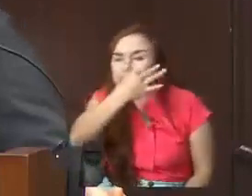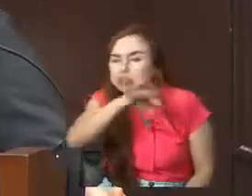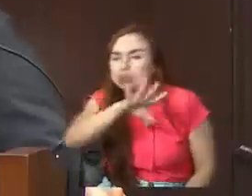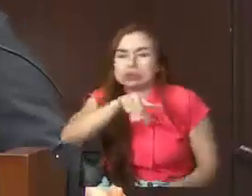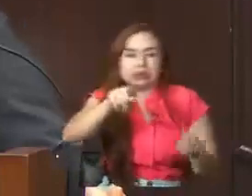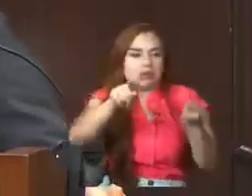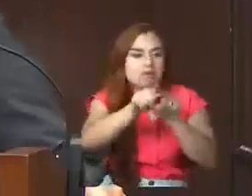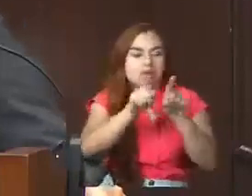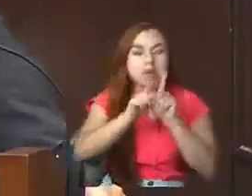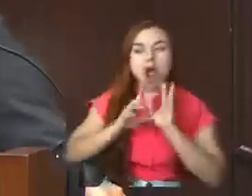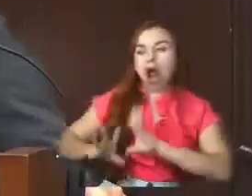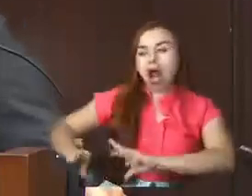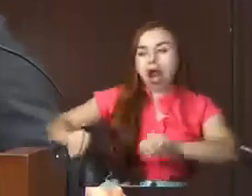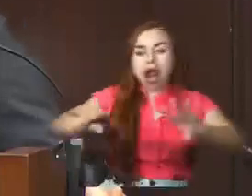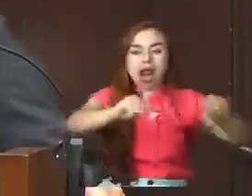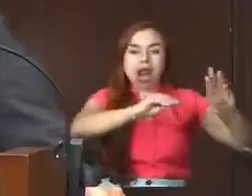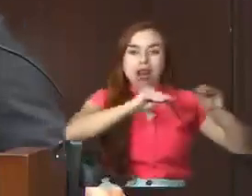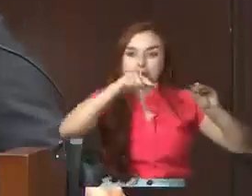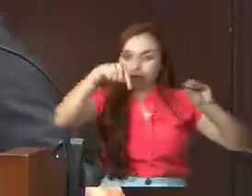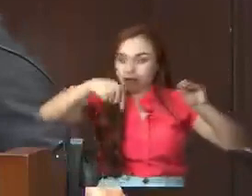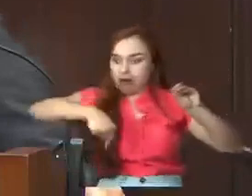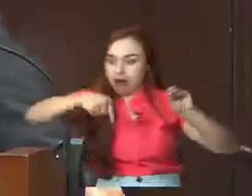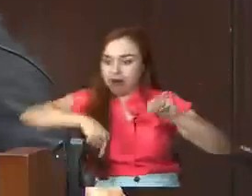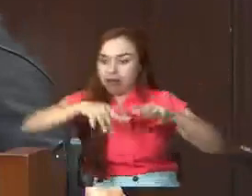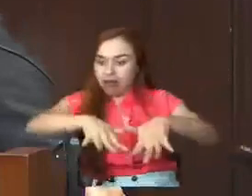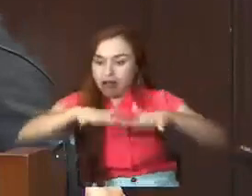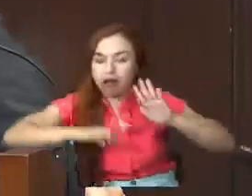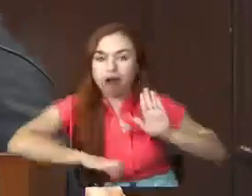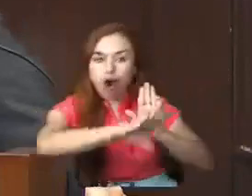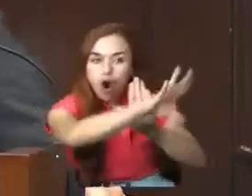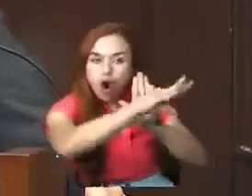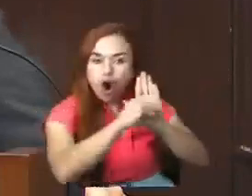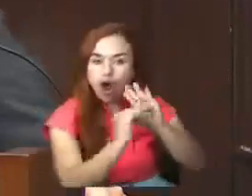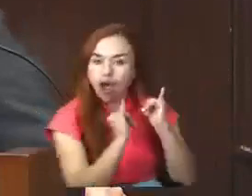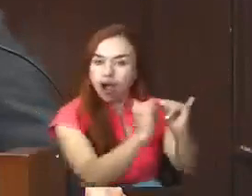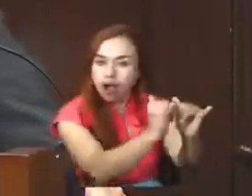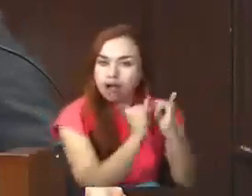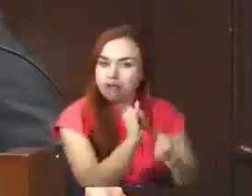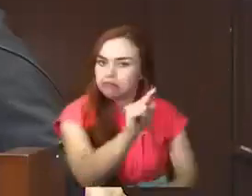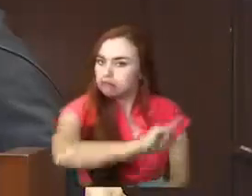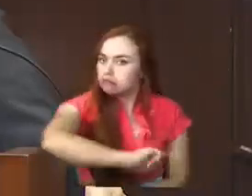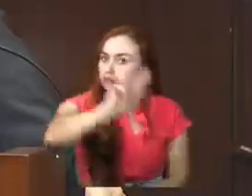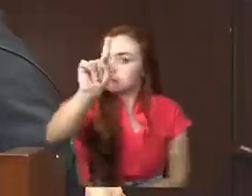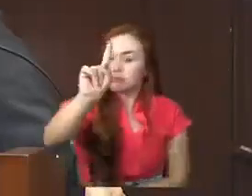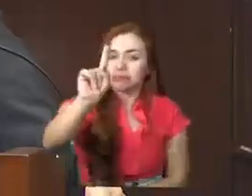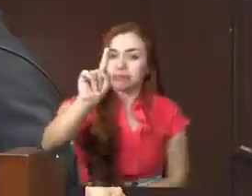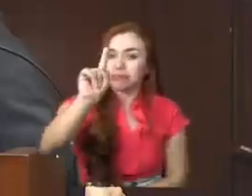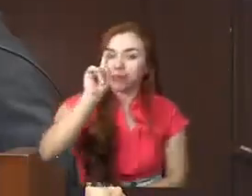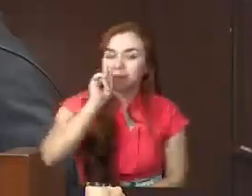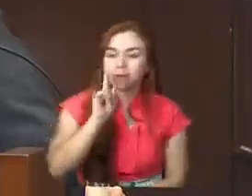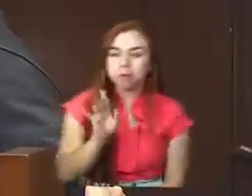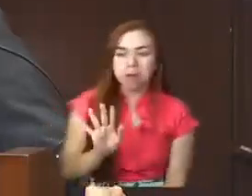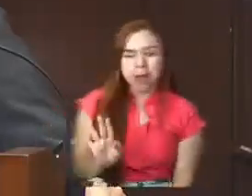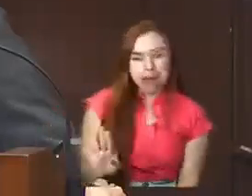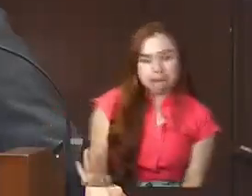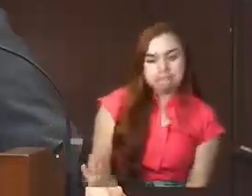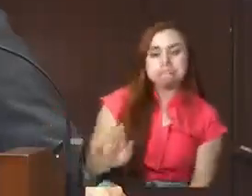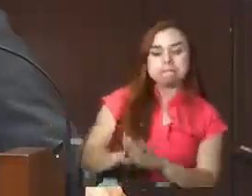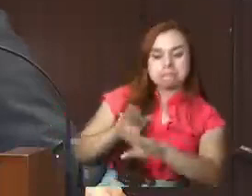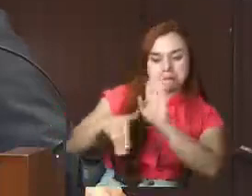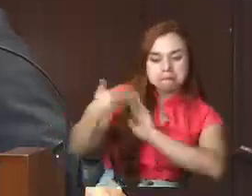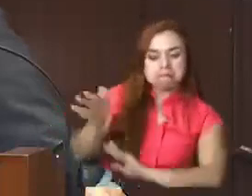las utilice, ni nosotros ni nadie, como lo son la coacción, la amenaza y el